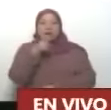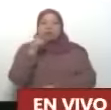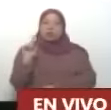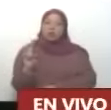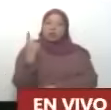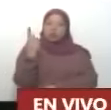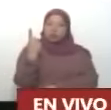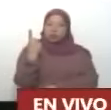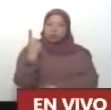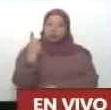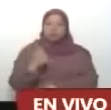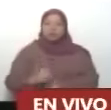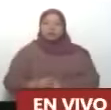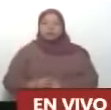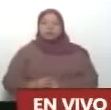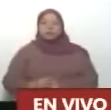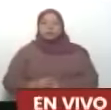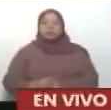La pregunta 1 tuvo el